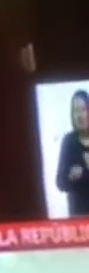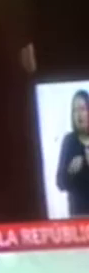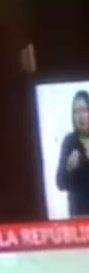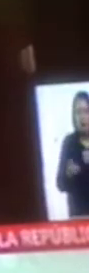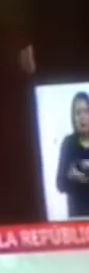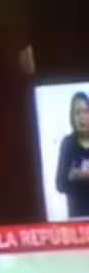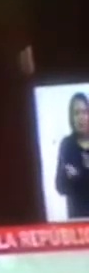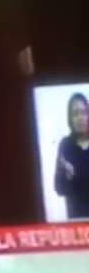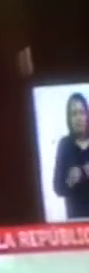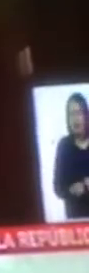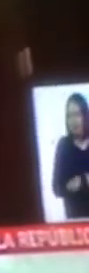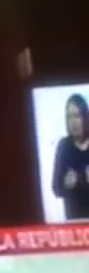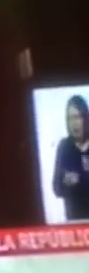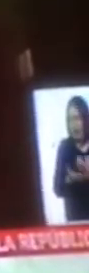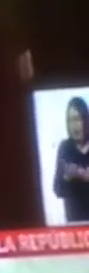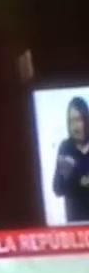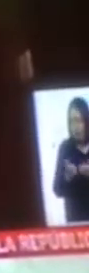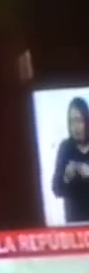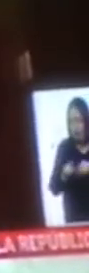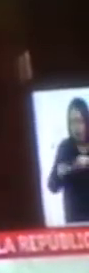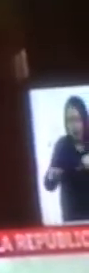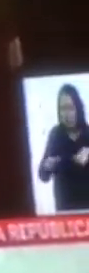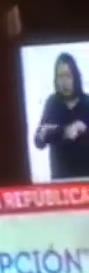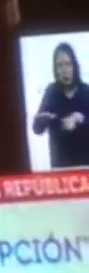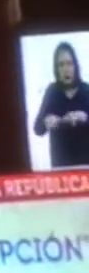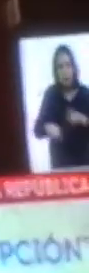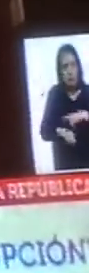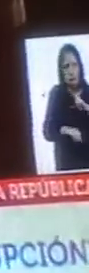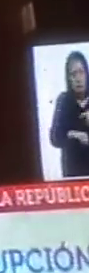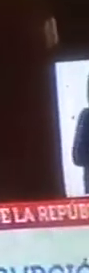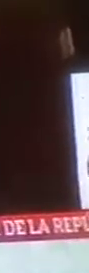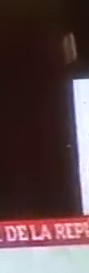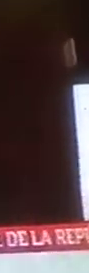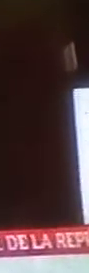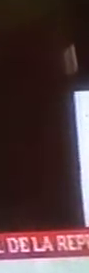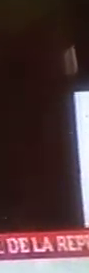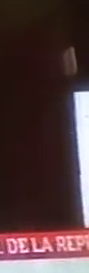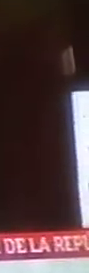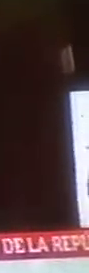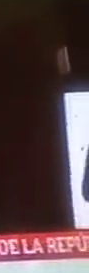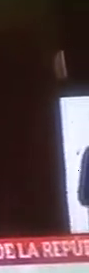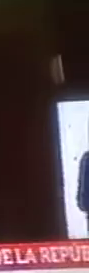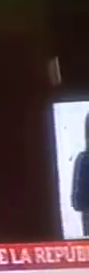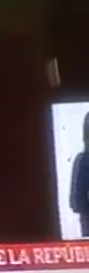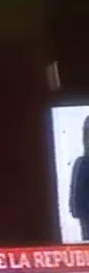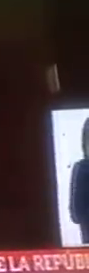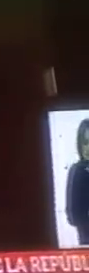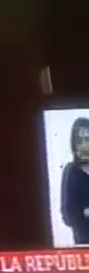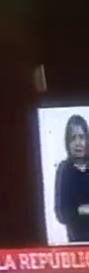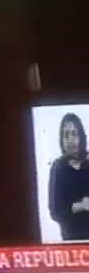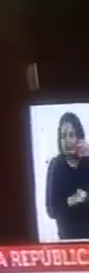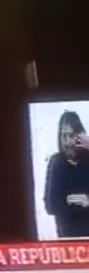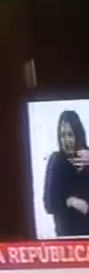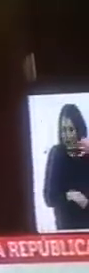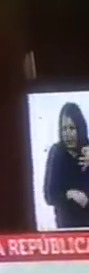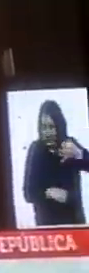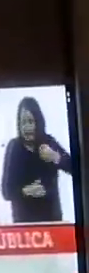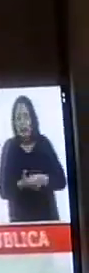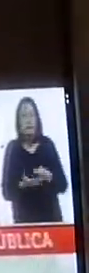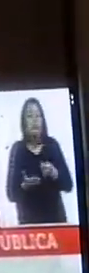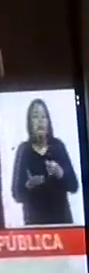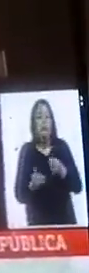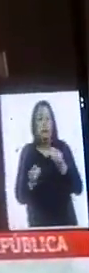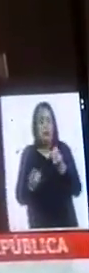dinamizar la economía local regional y nacional e incrementar realmente el ingreso